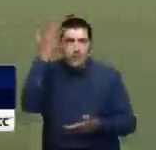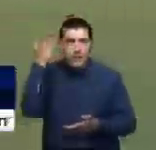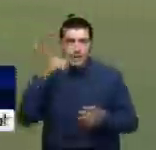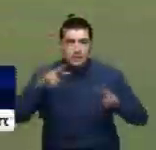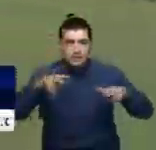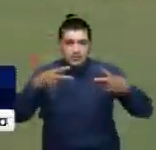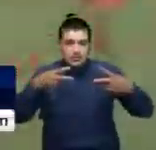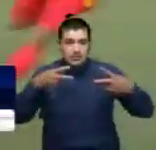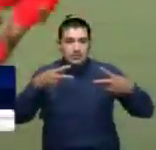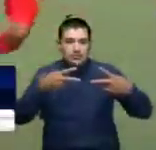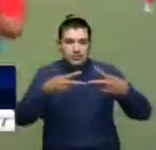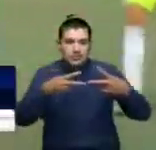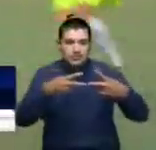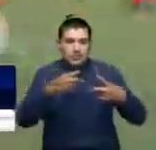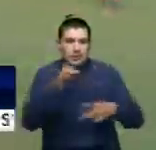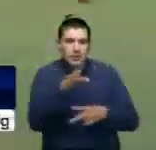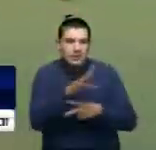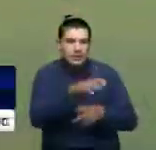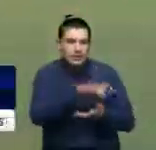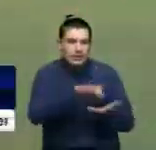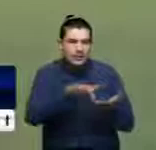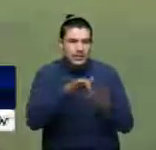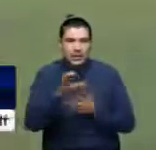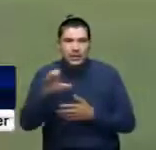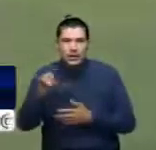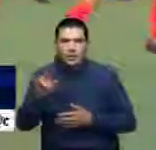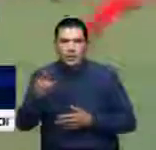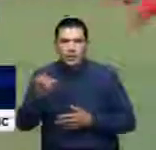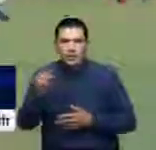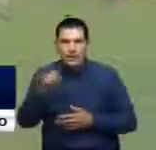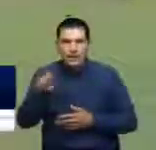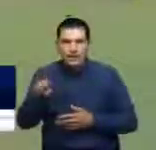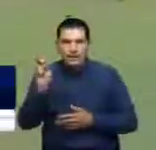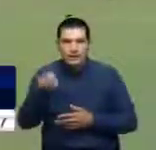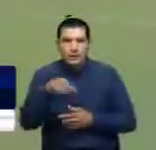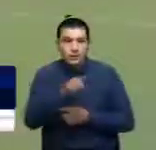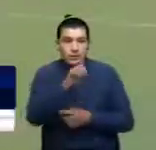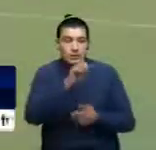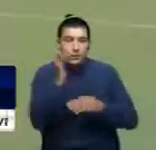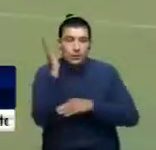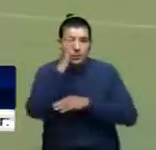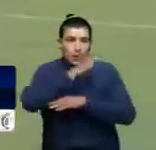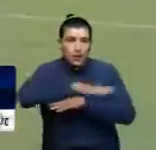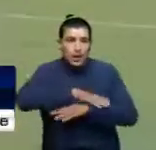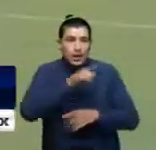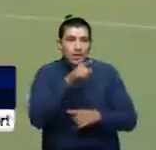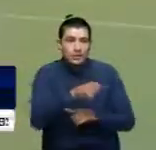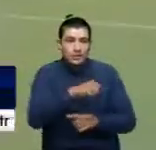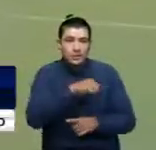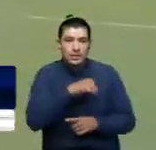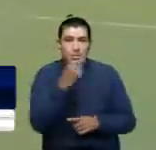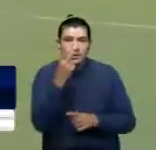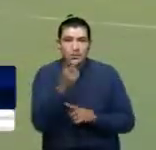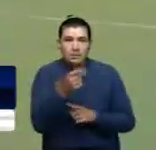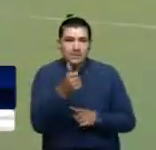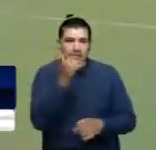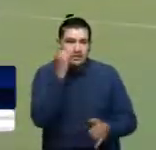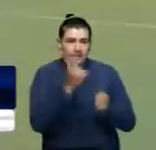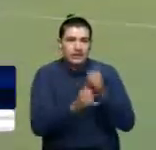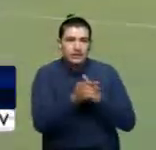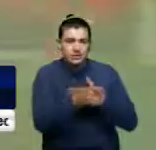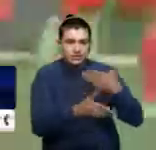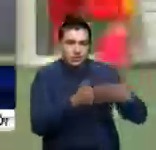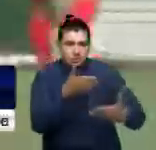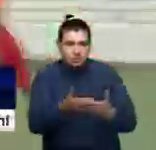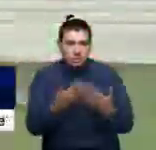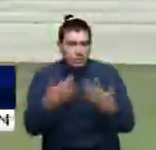semifinales a la selección Santander y Financiera como Ultrasan respectivamente. La jornada dominical tuvo las dos semifinales con partidos